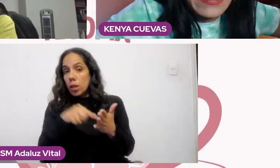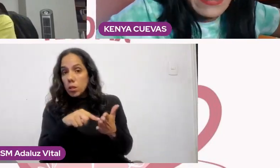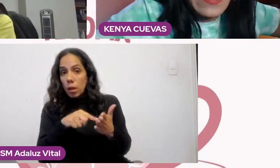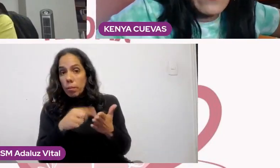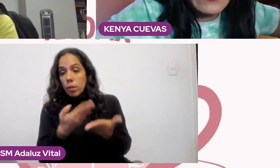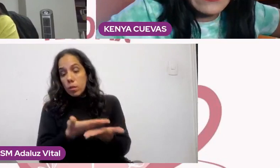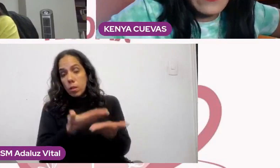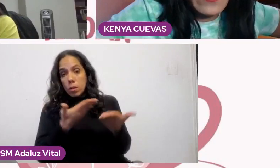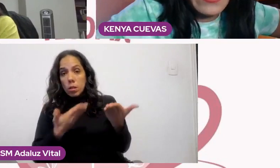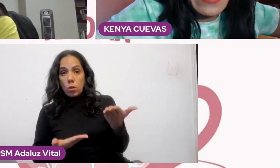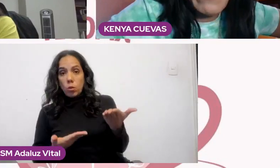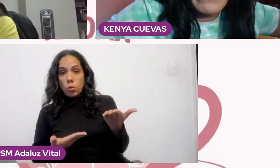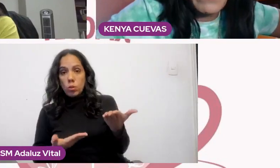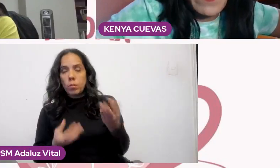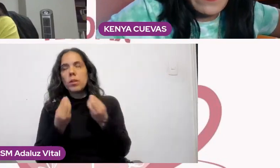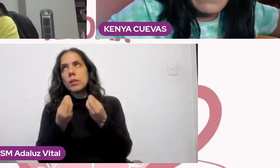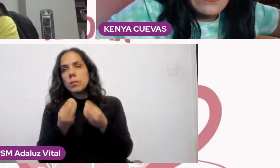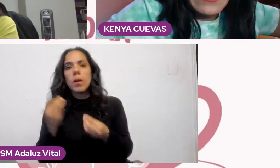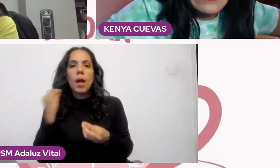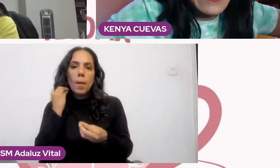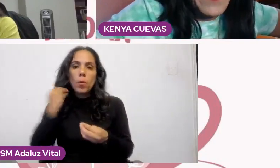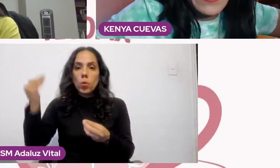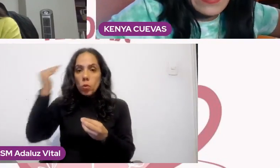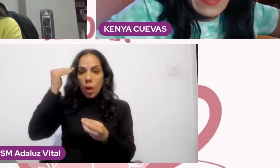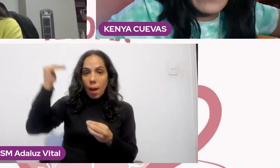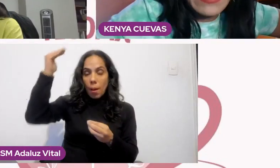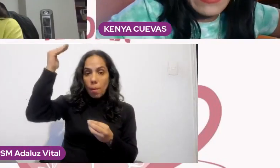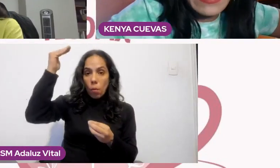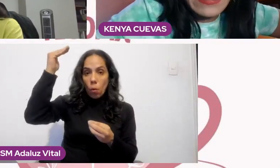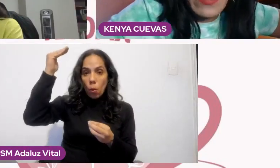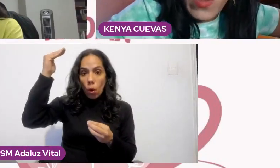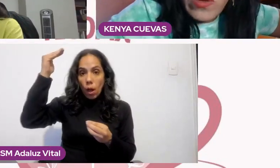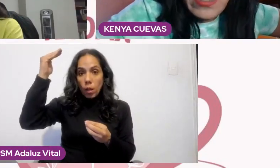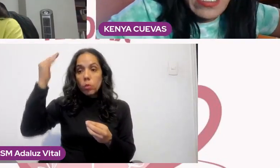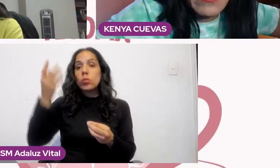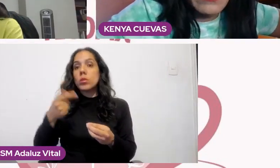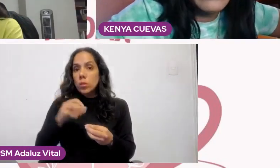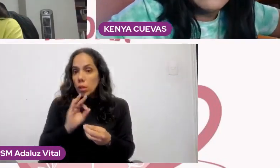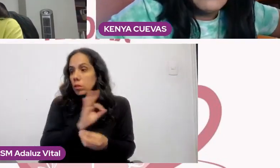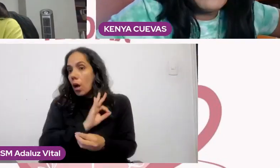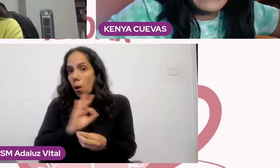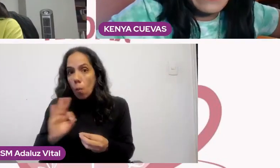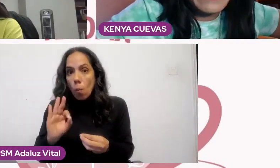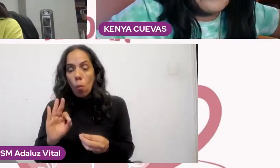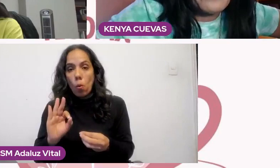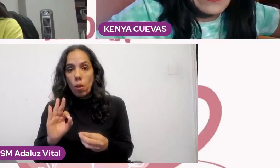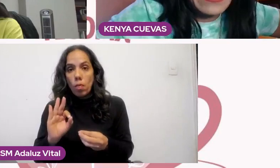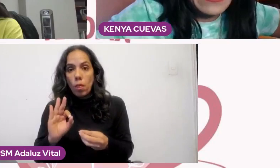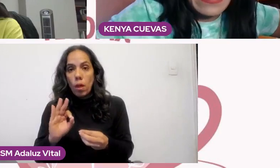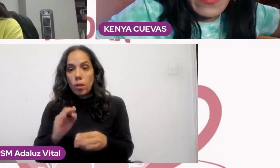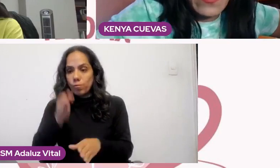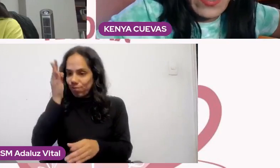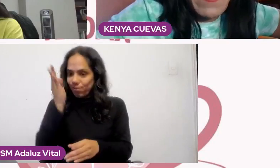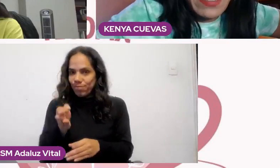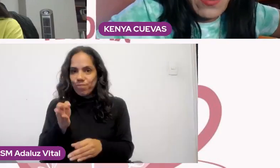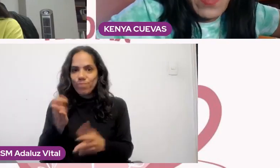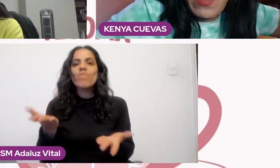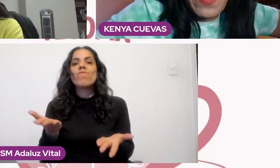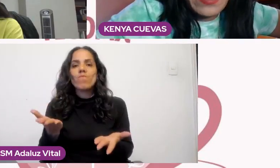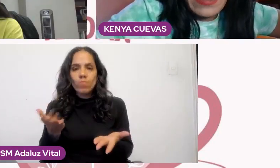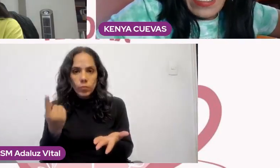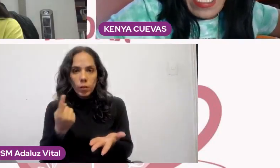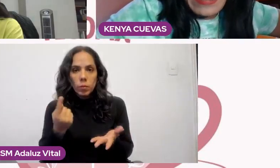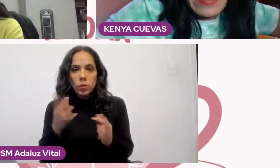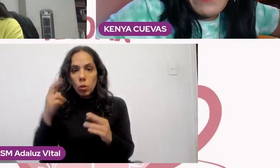los magistrados de este colegiado pues puedan interpretar una sentencia justa, ¿no? Para el reconocimiento. Y